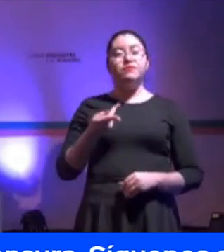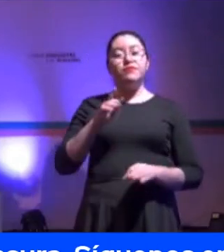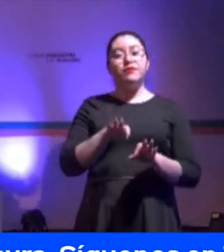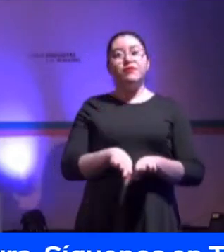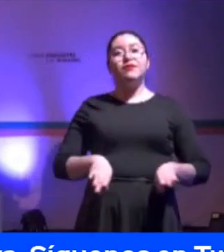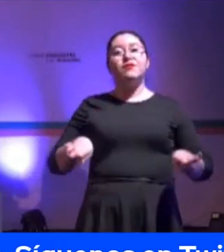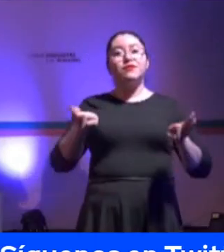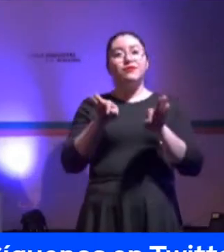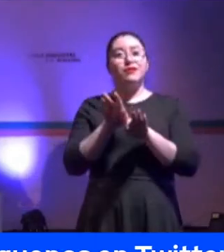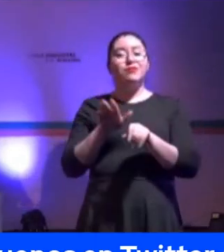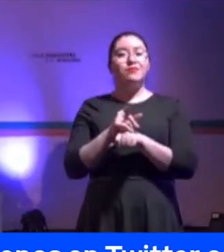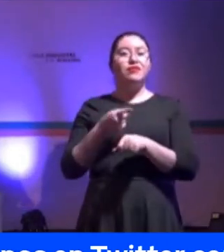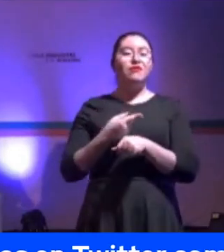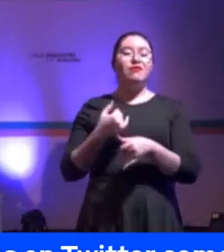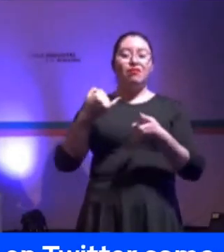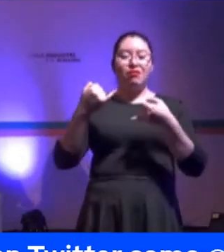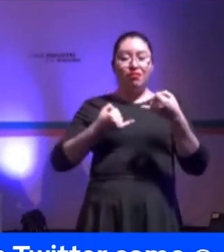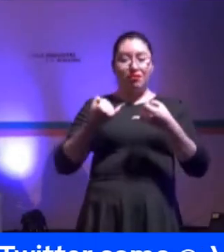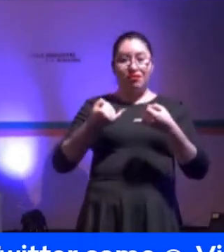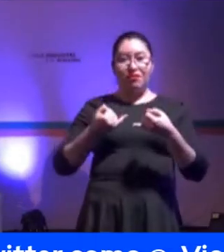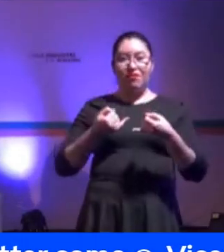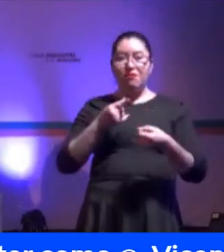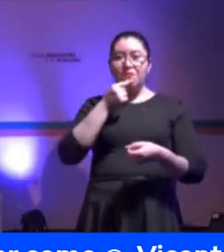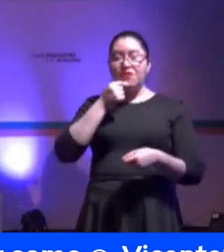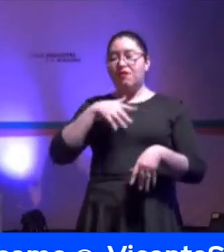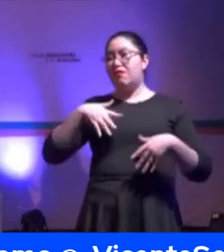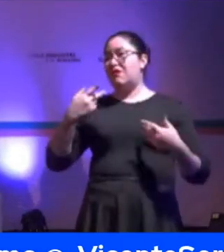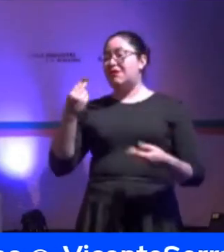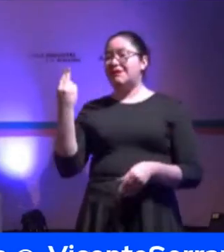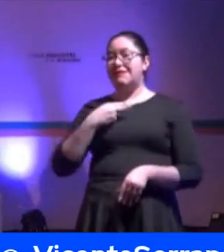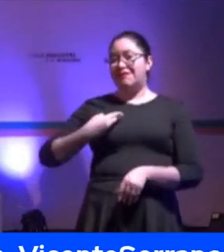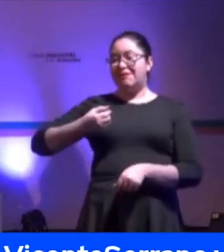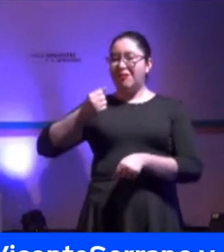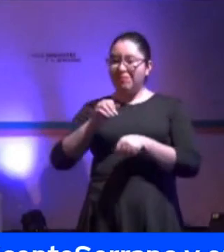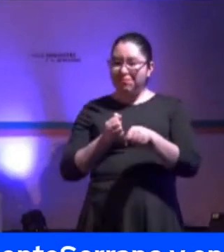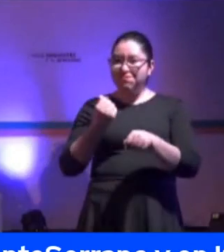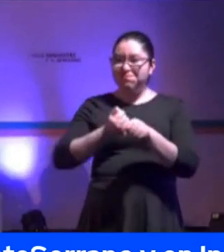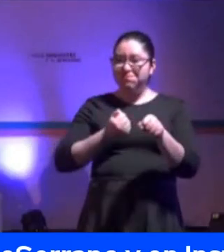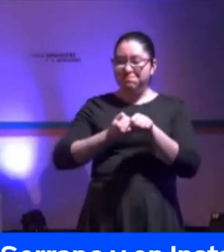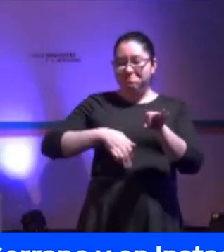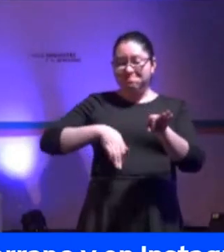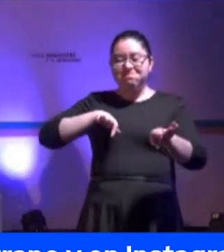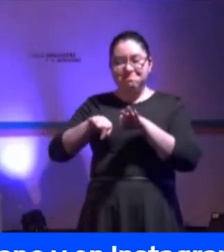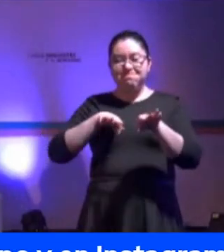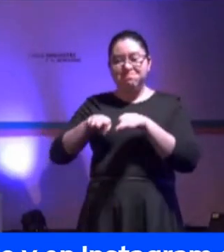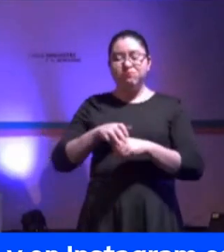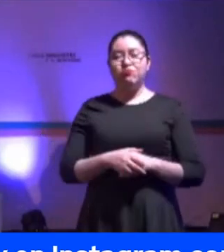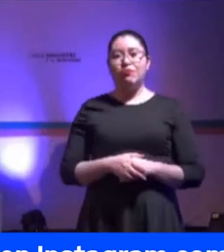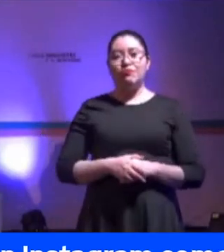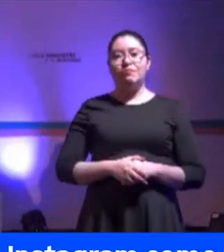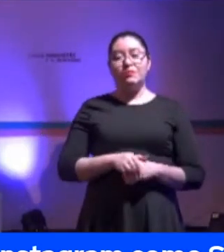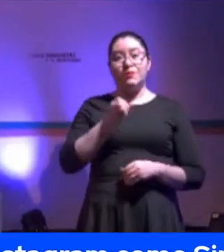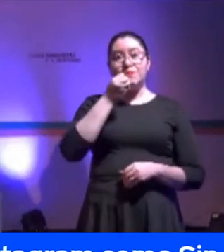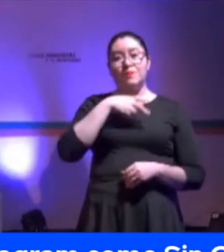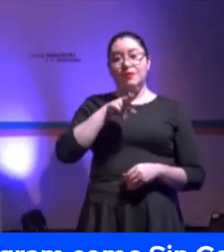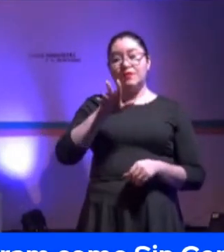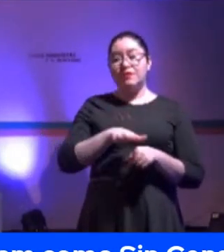ponga a chingarle, ¿no? A trabajar, pues. Y está sabroso el debate, porque para ustedes también la pregunta